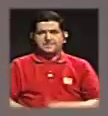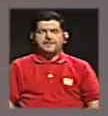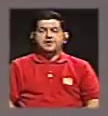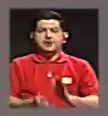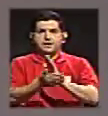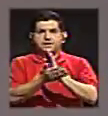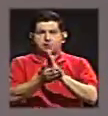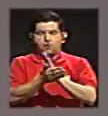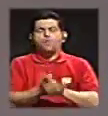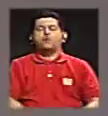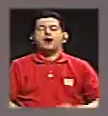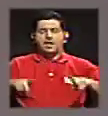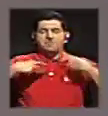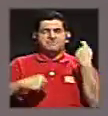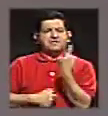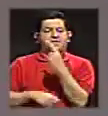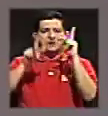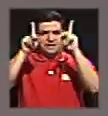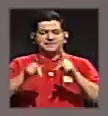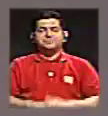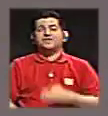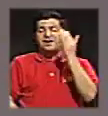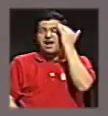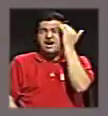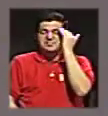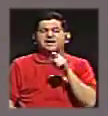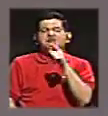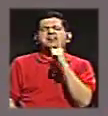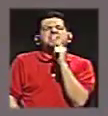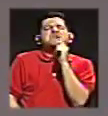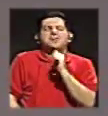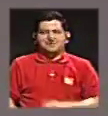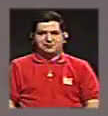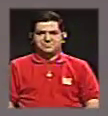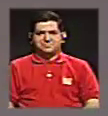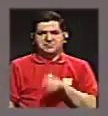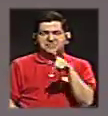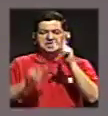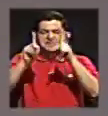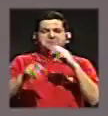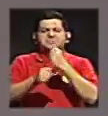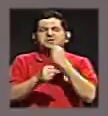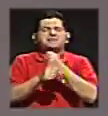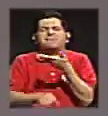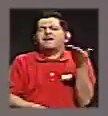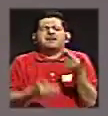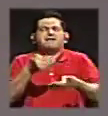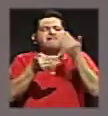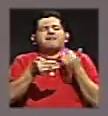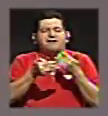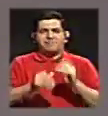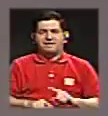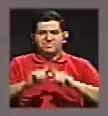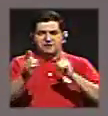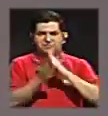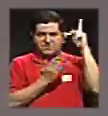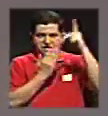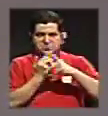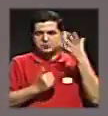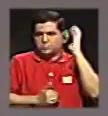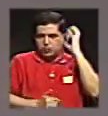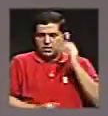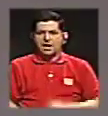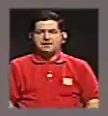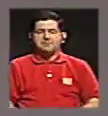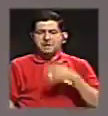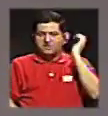hoja de vida de cada uno de ellos para que también puedan saber Quiénes son y qué han hecho una serie de programas de radio